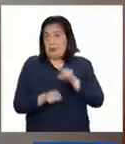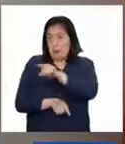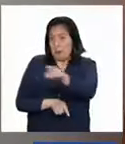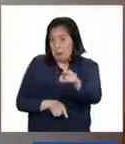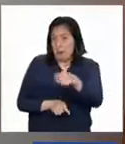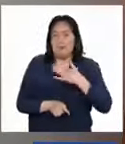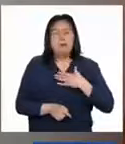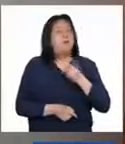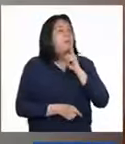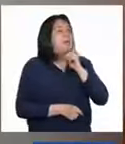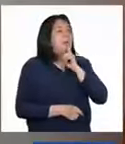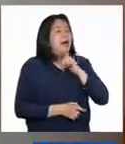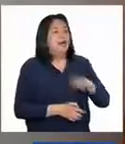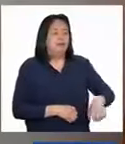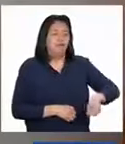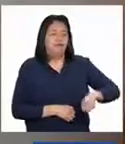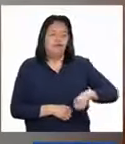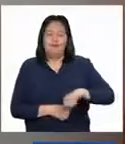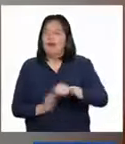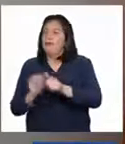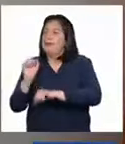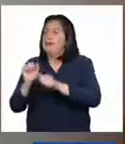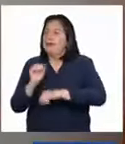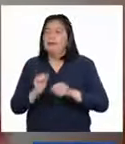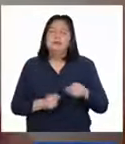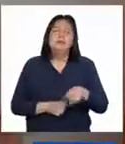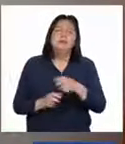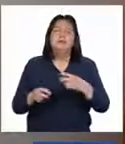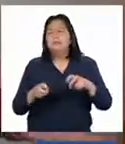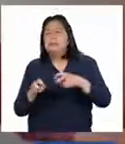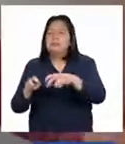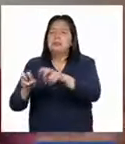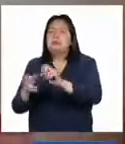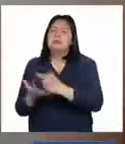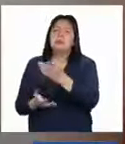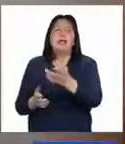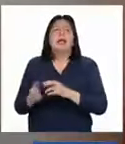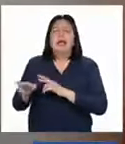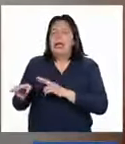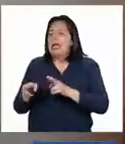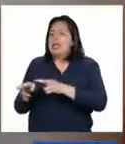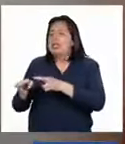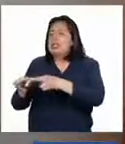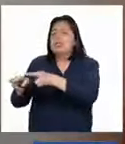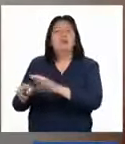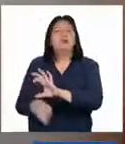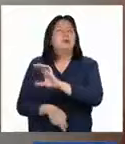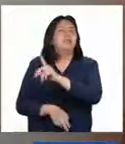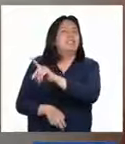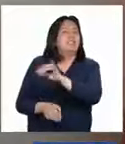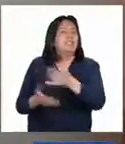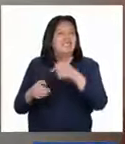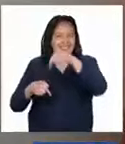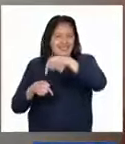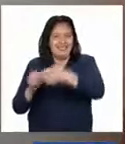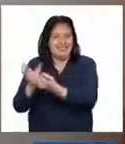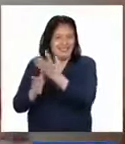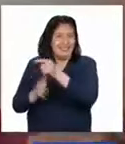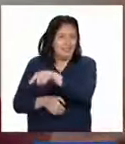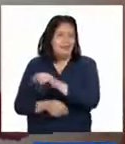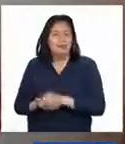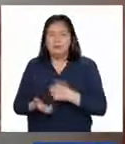ustedes, mi papá me llevaba junto con mi hermanito de paseo hacia las riberas del río Chili, el río que queda aquí en